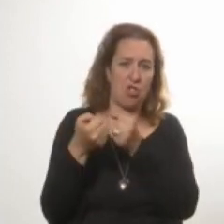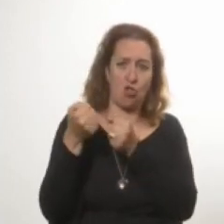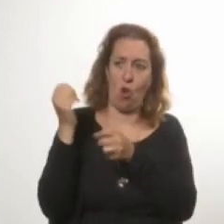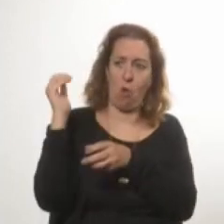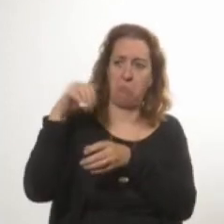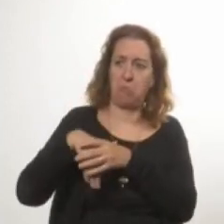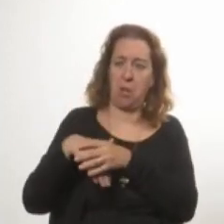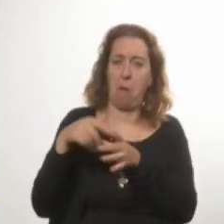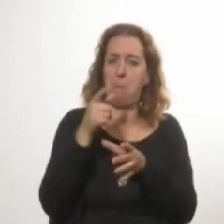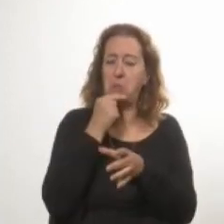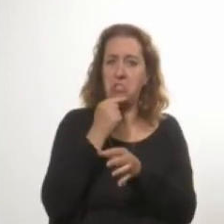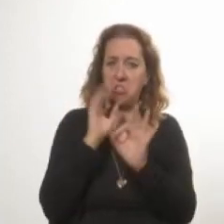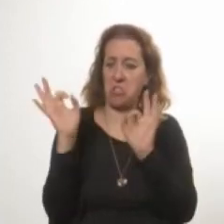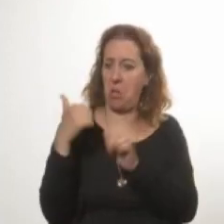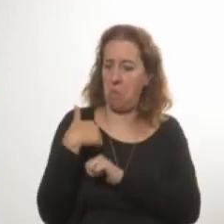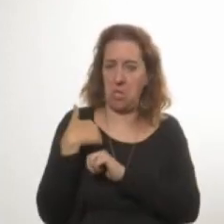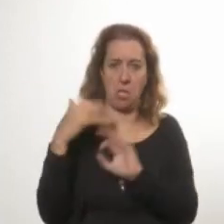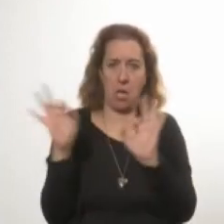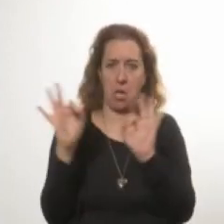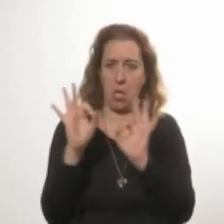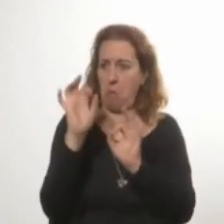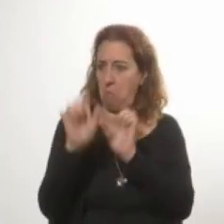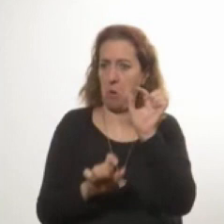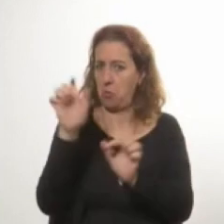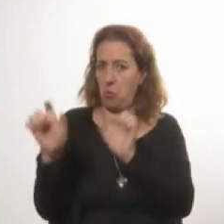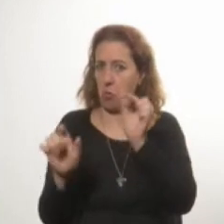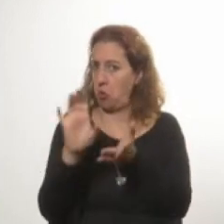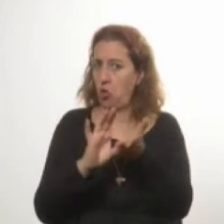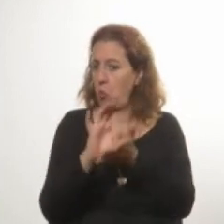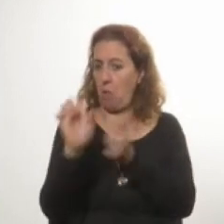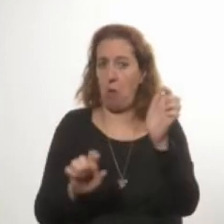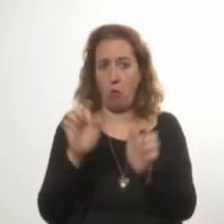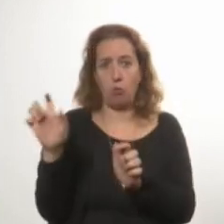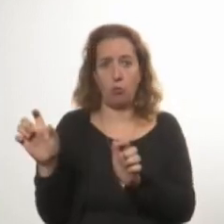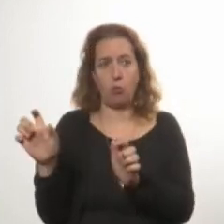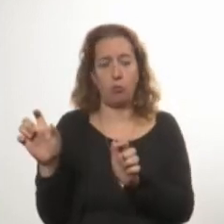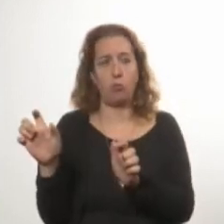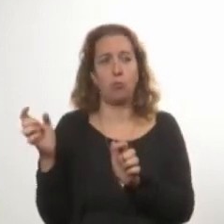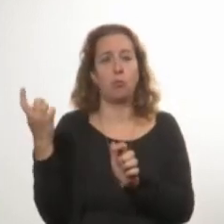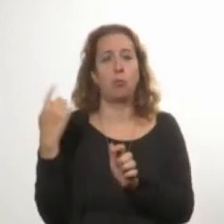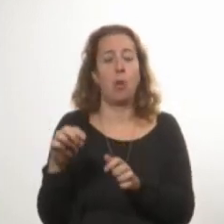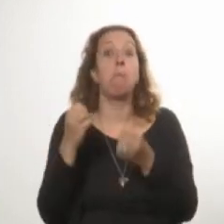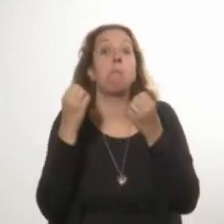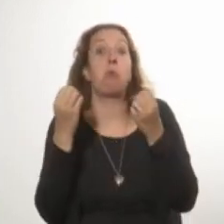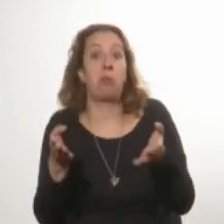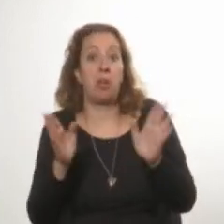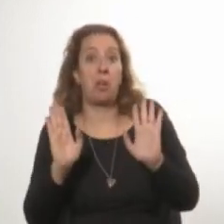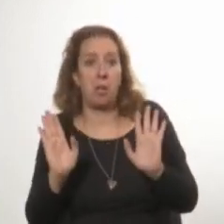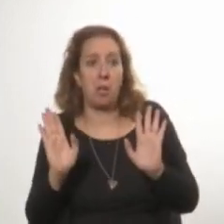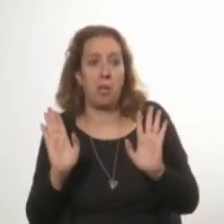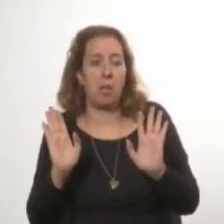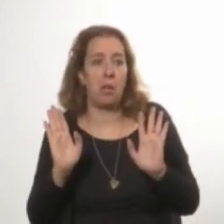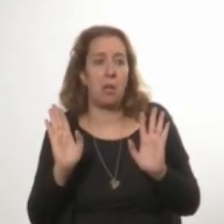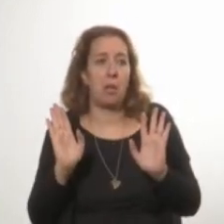de los cuerpos policiales o militares, eran simples ciudadanos a los que vaya a saber por qué en